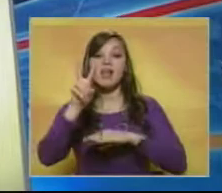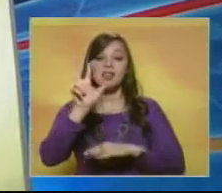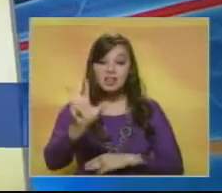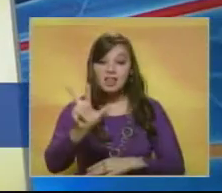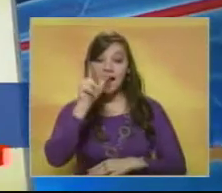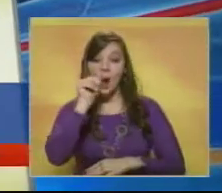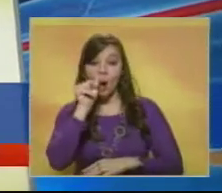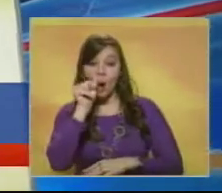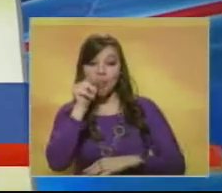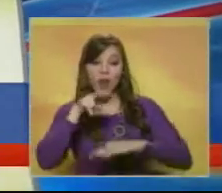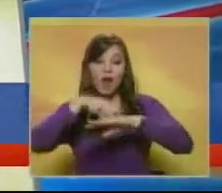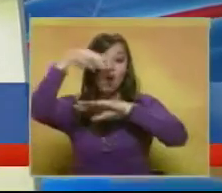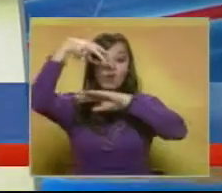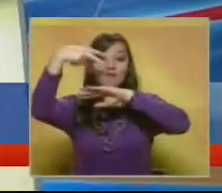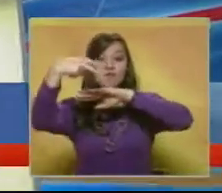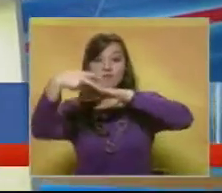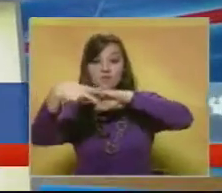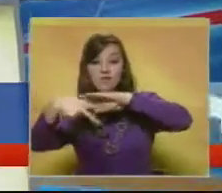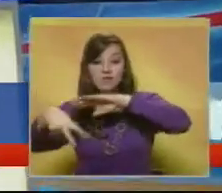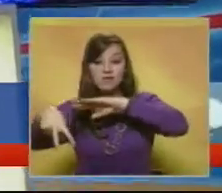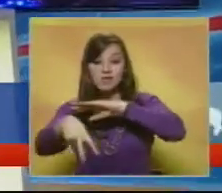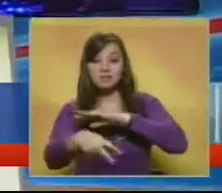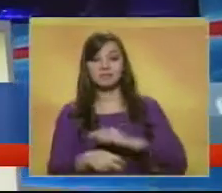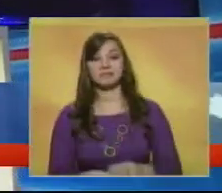hombres logran hazaña en las alturas.